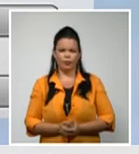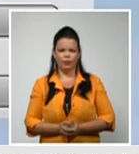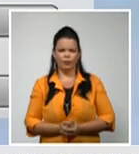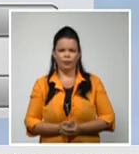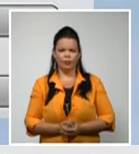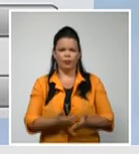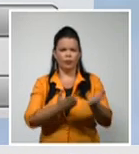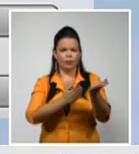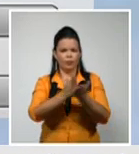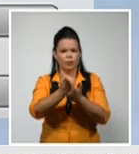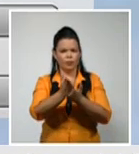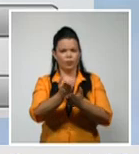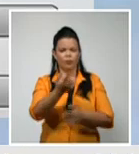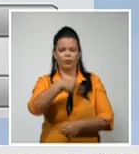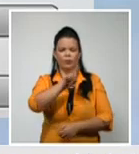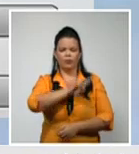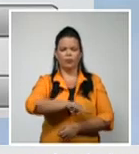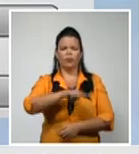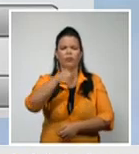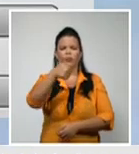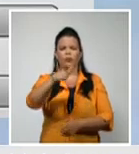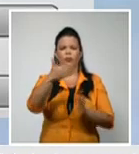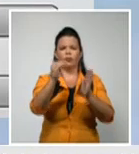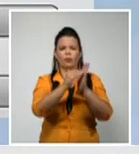Activos ayer